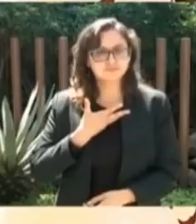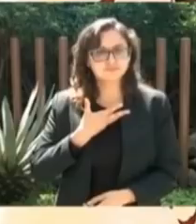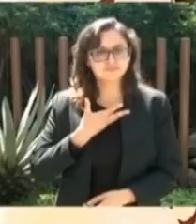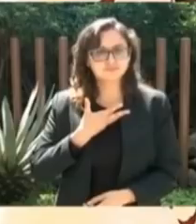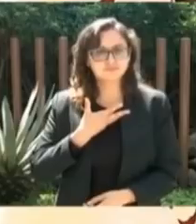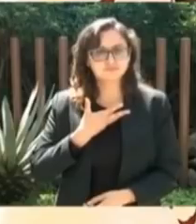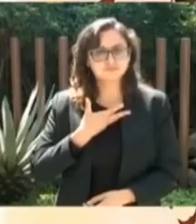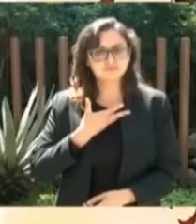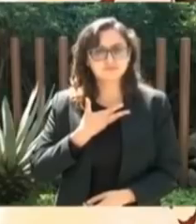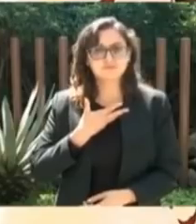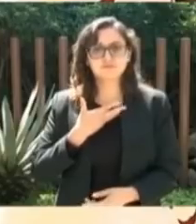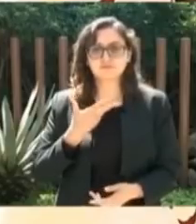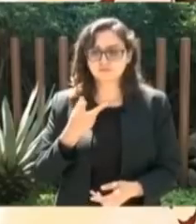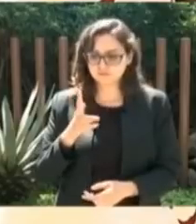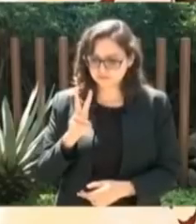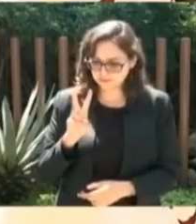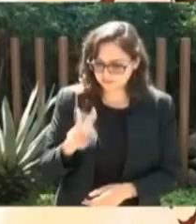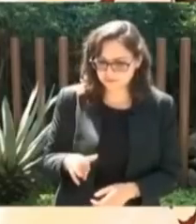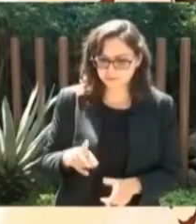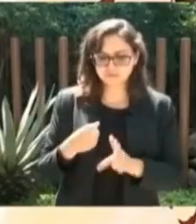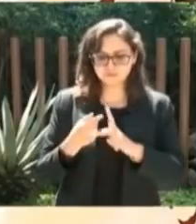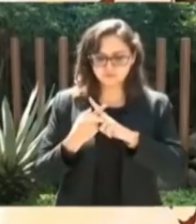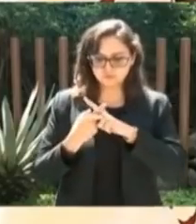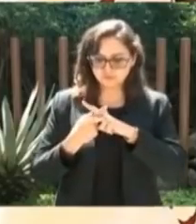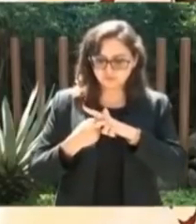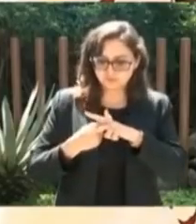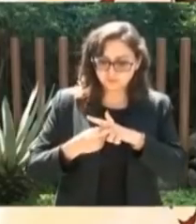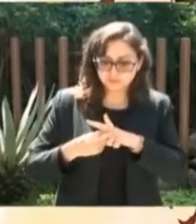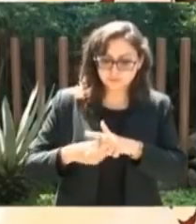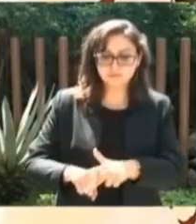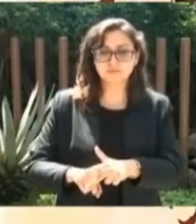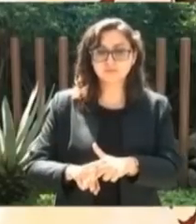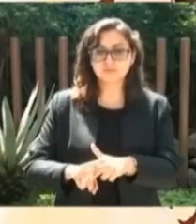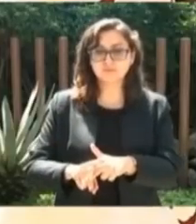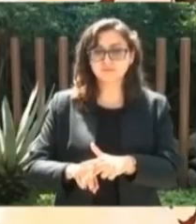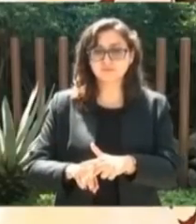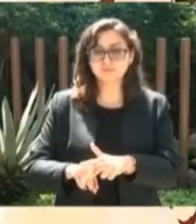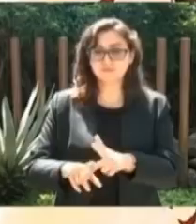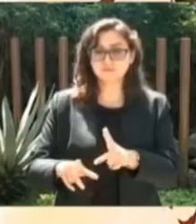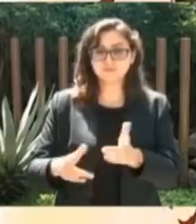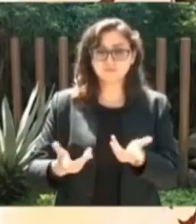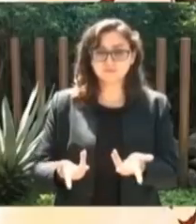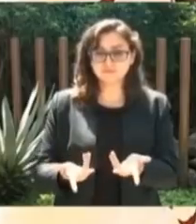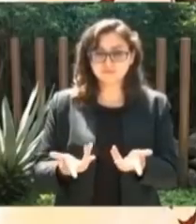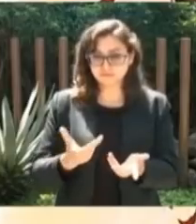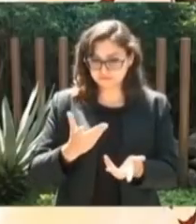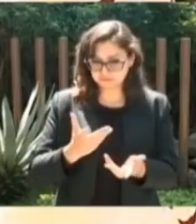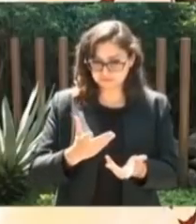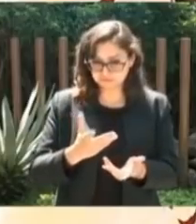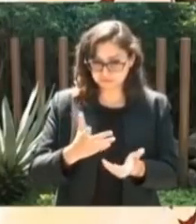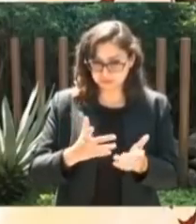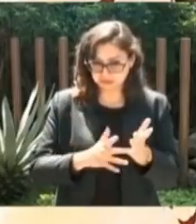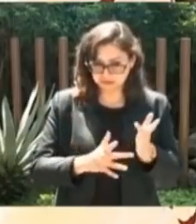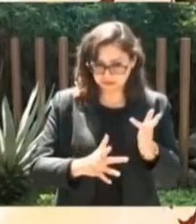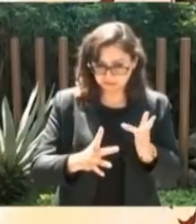surgen y se aplican desde antes del